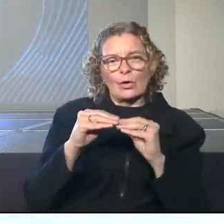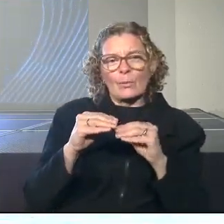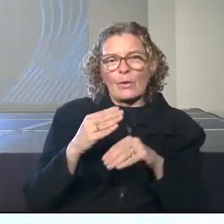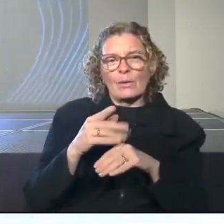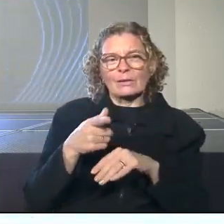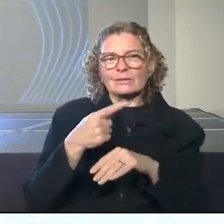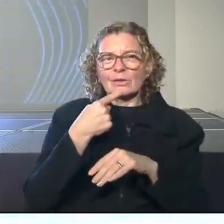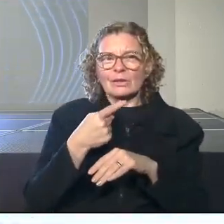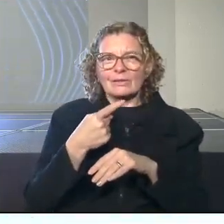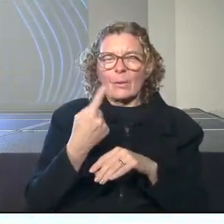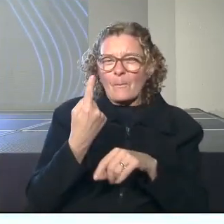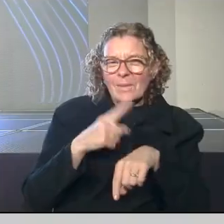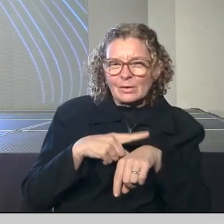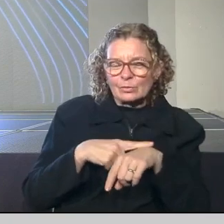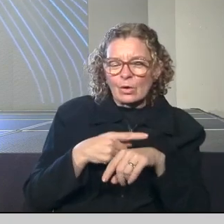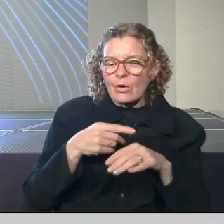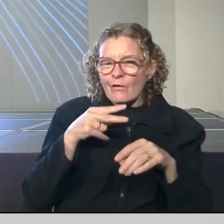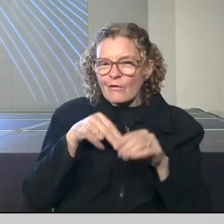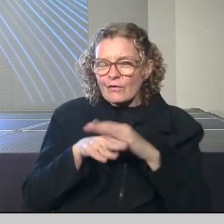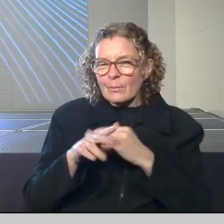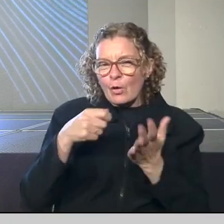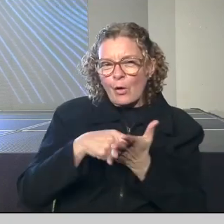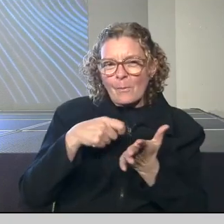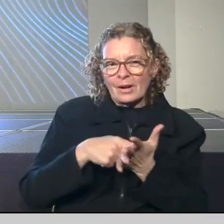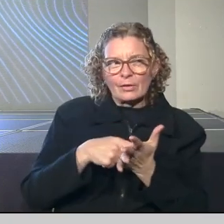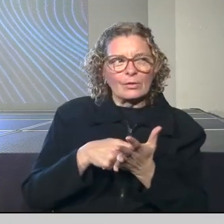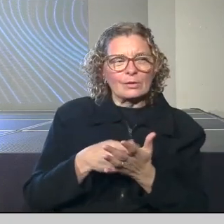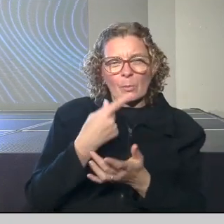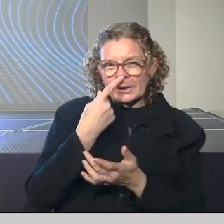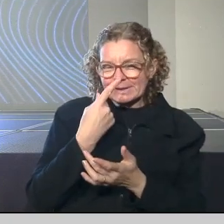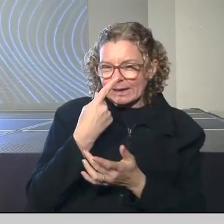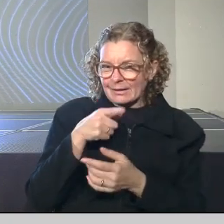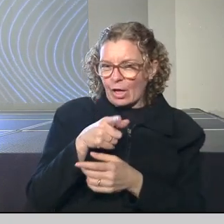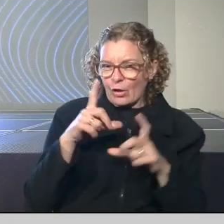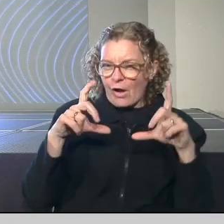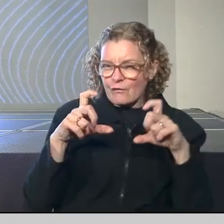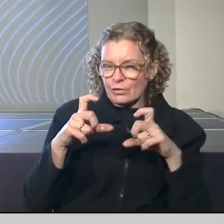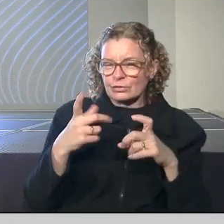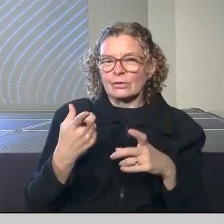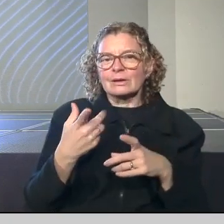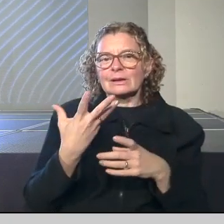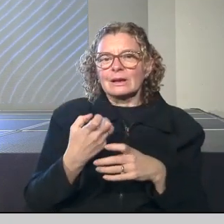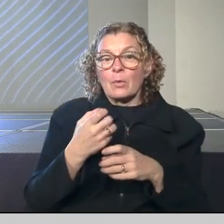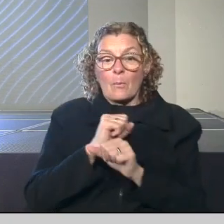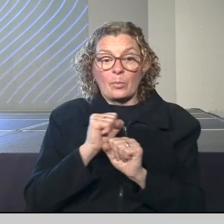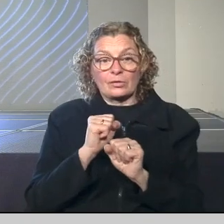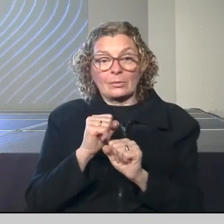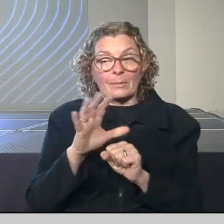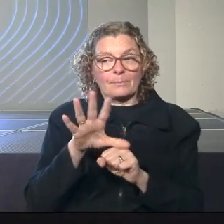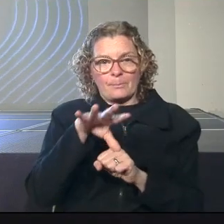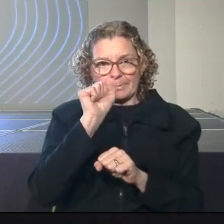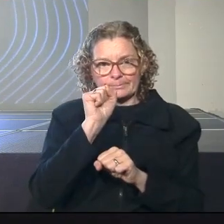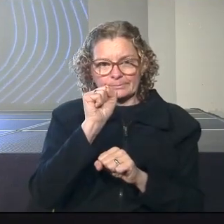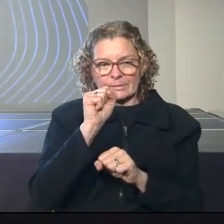preventa, o sea, esos minutos en los que tenemos a los compradores interesados en nuestra publicación y tenemos la posibilidad de capturarlo